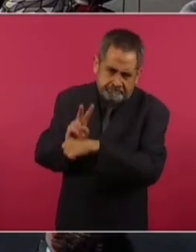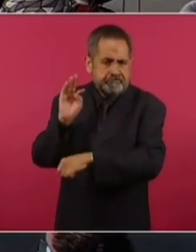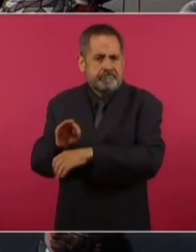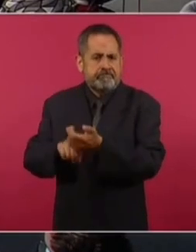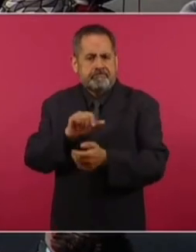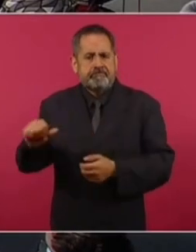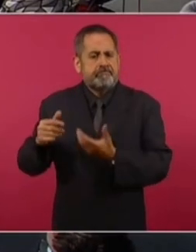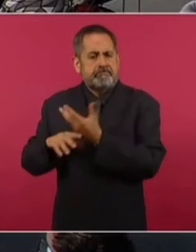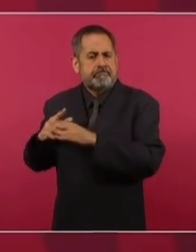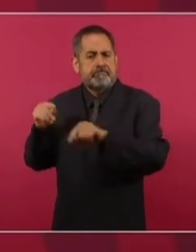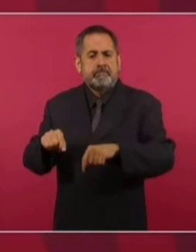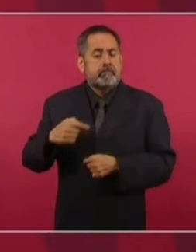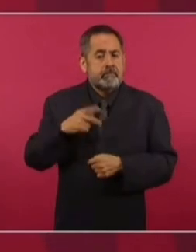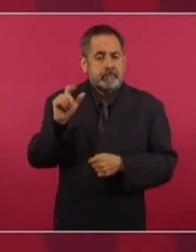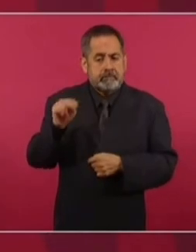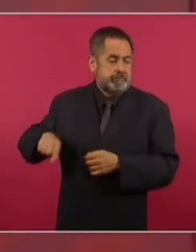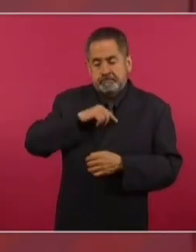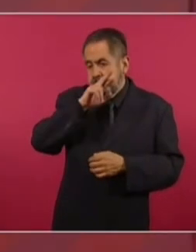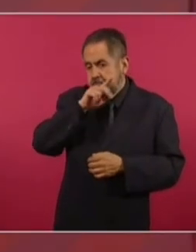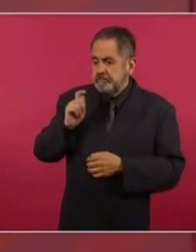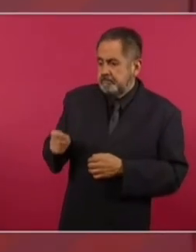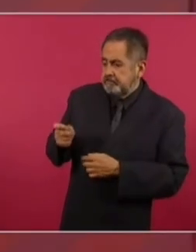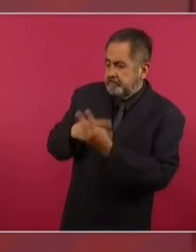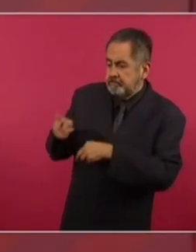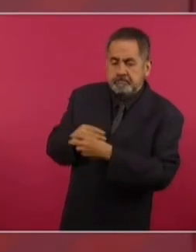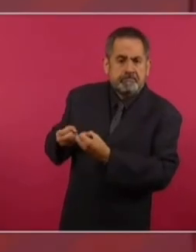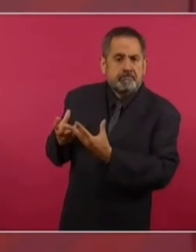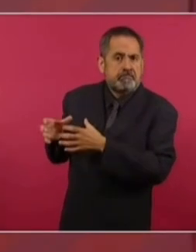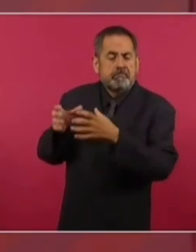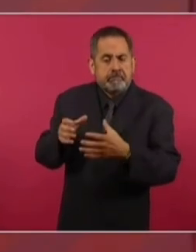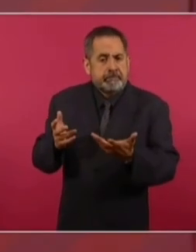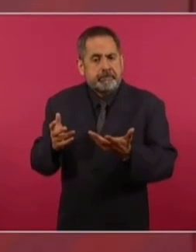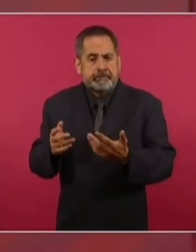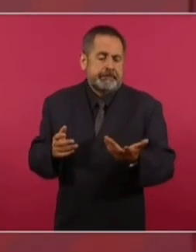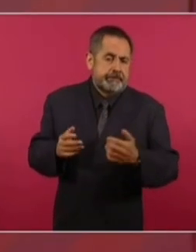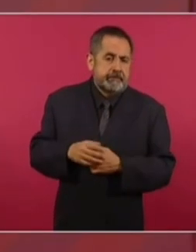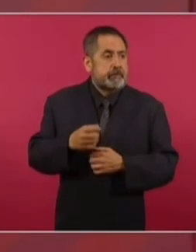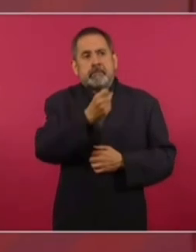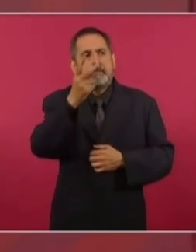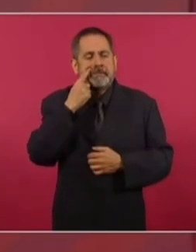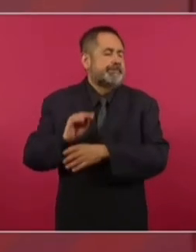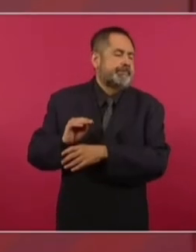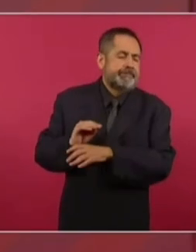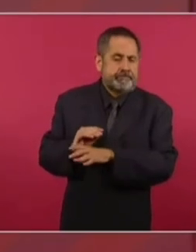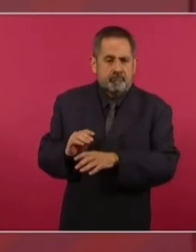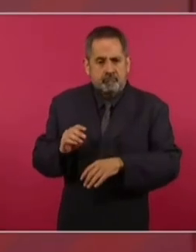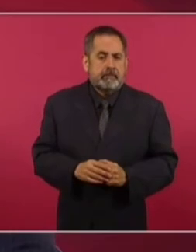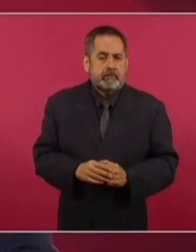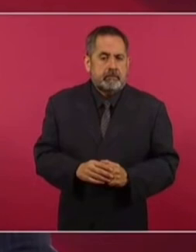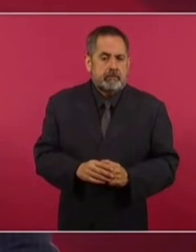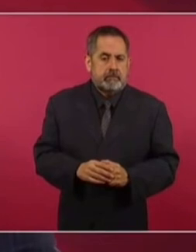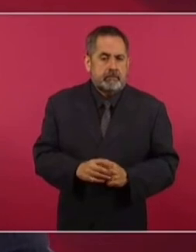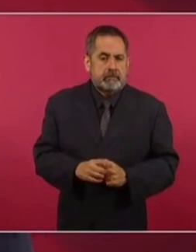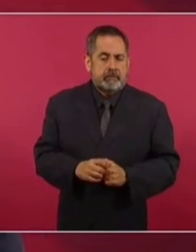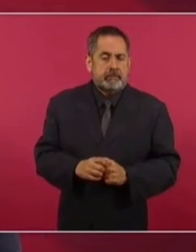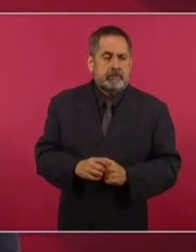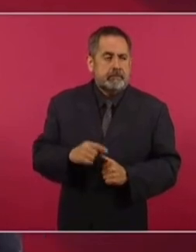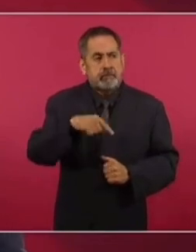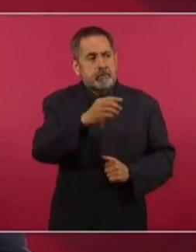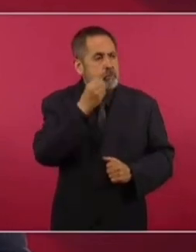migrantes. Tengo y otros. Tenemos un plan para eso. Es algo que no se quiere atender a fondo. No